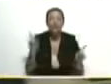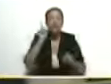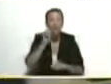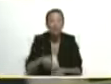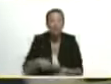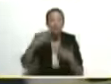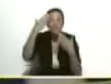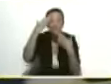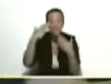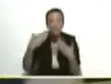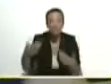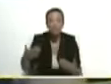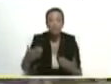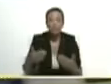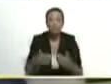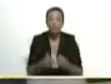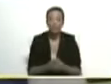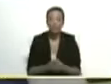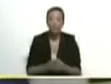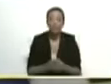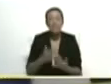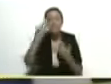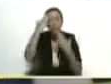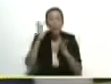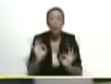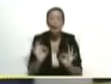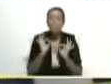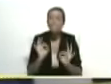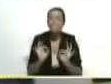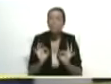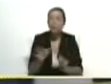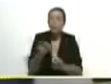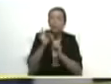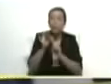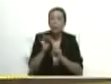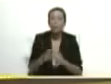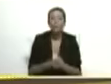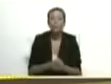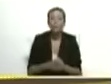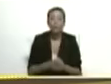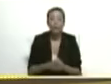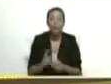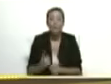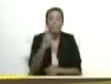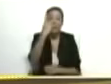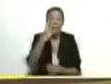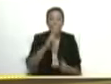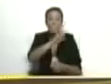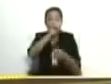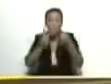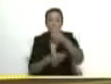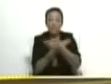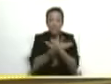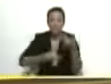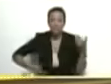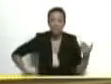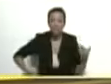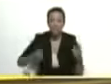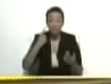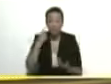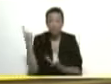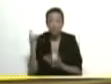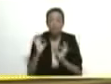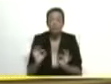Igualmente, le doy un saludo muy especial a través del primer vicepresidente.